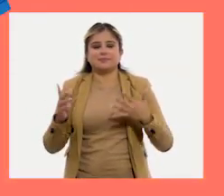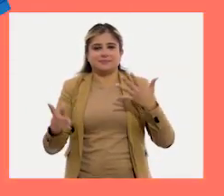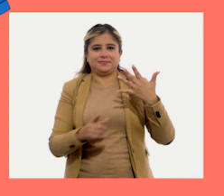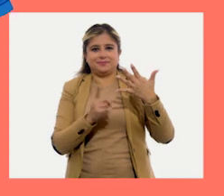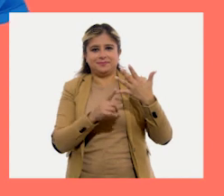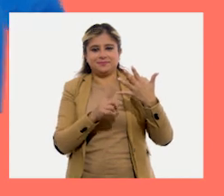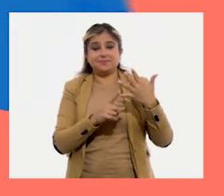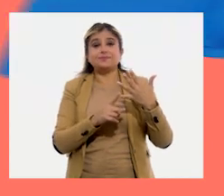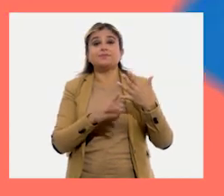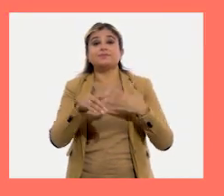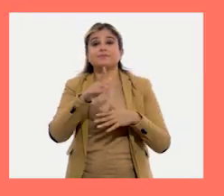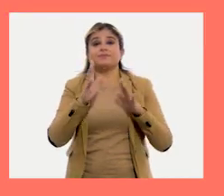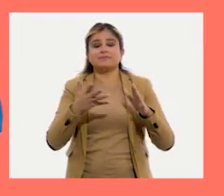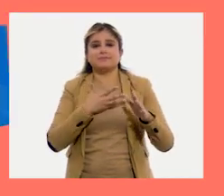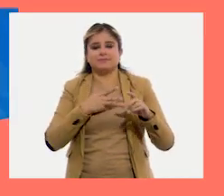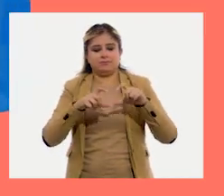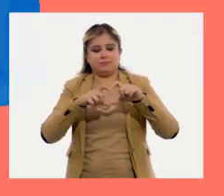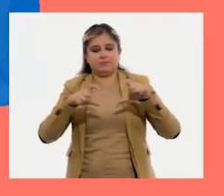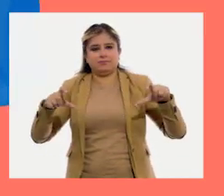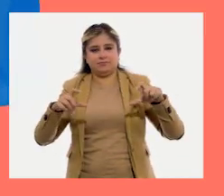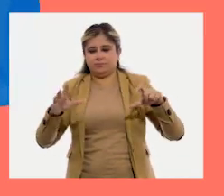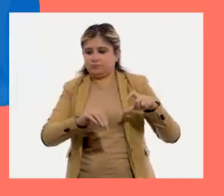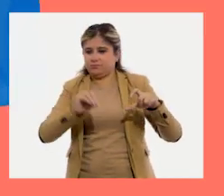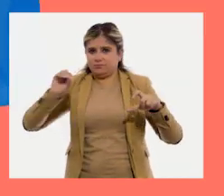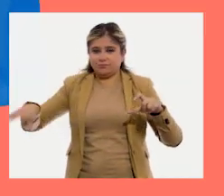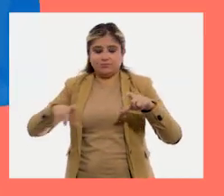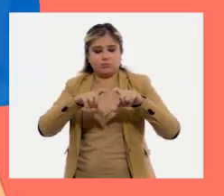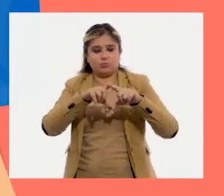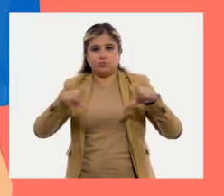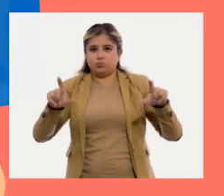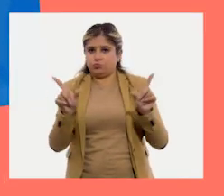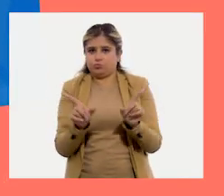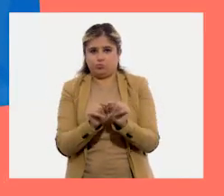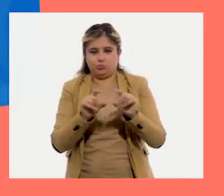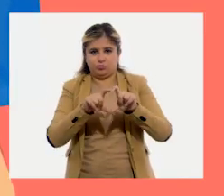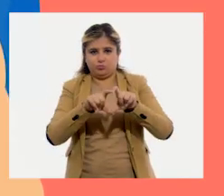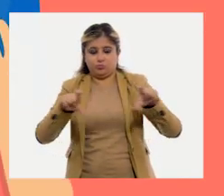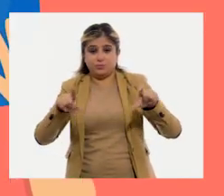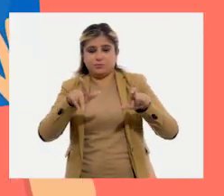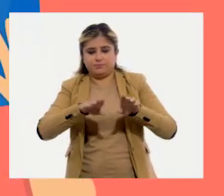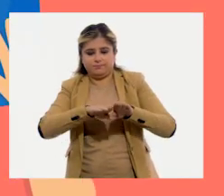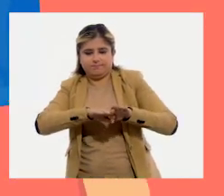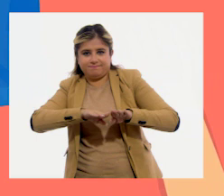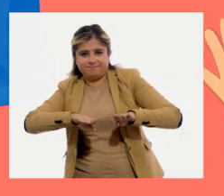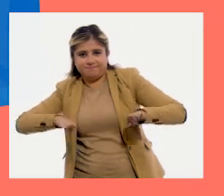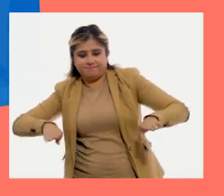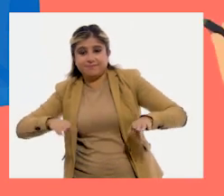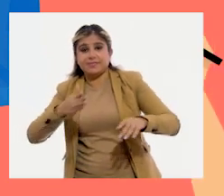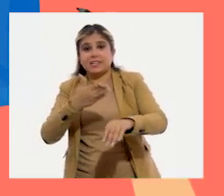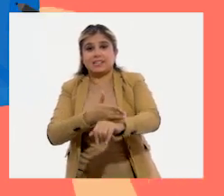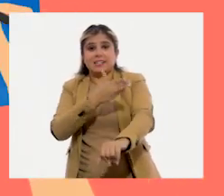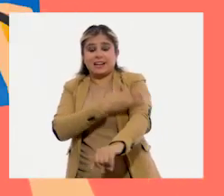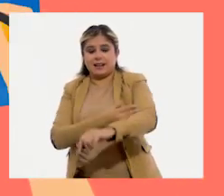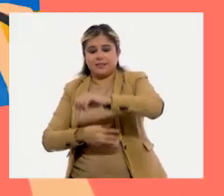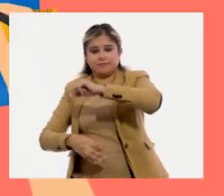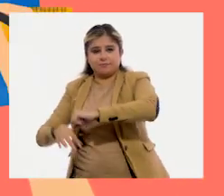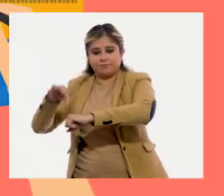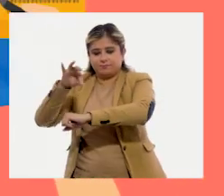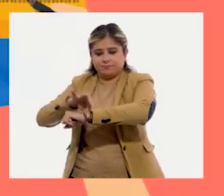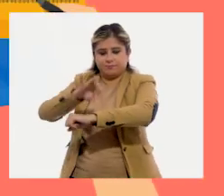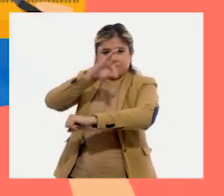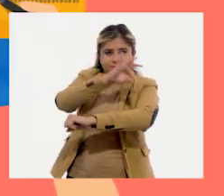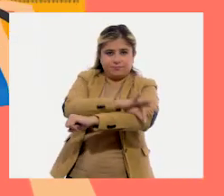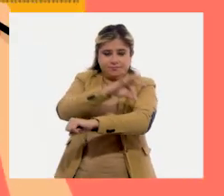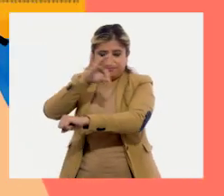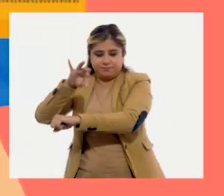5. Ahora tenemos un pequeño pedazo de playera. Estira a lo ancho y con ayuda de la regla, mide y marca con